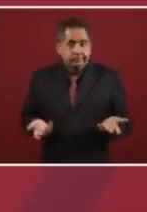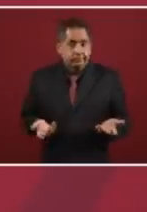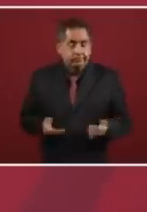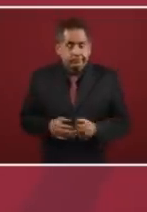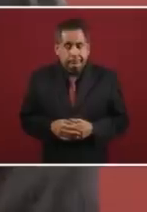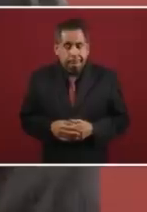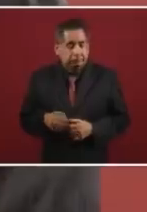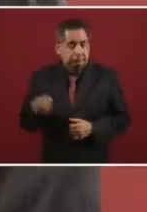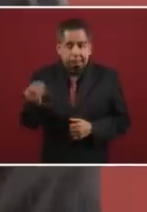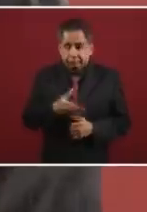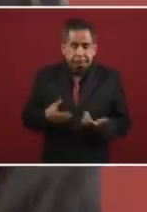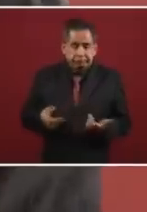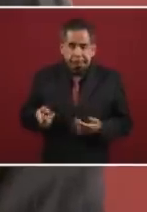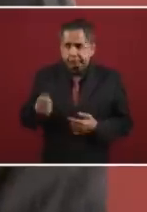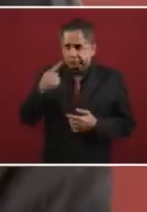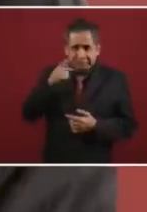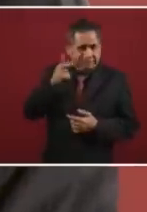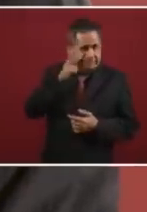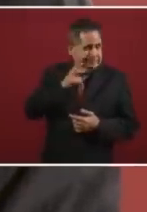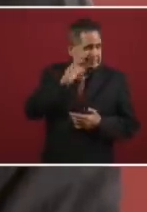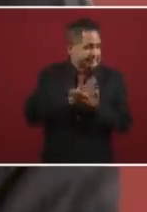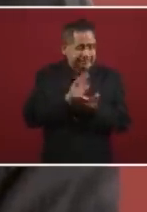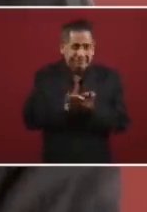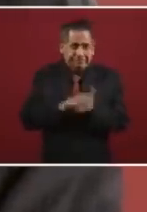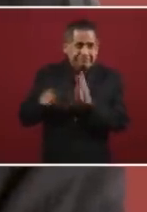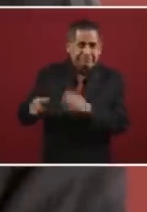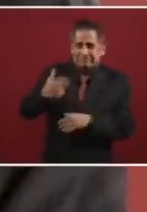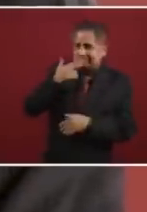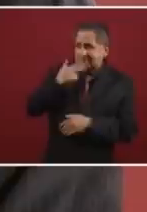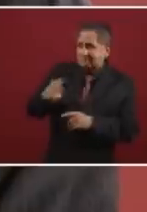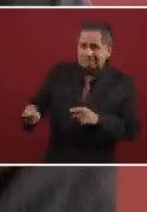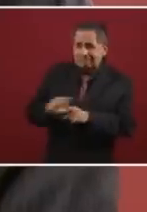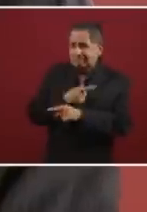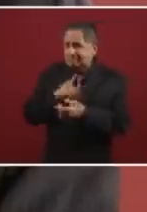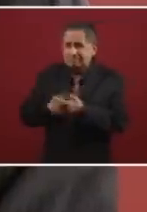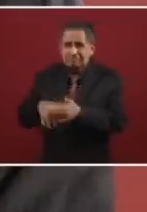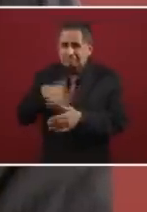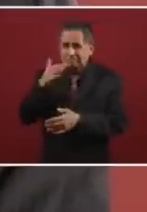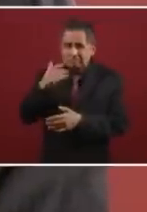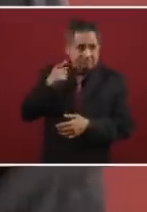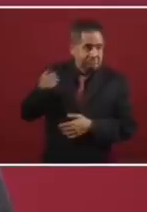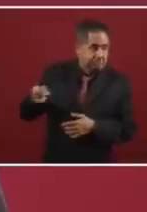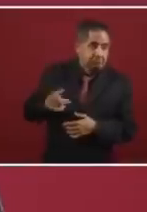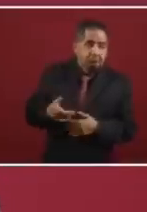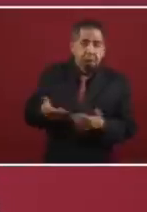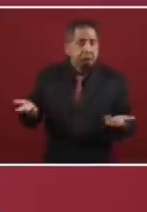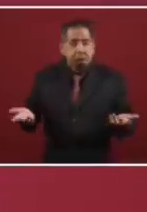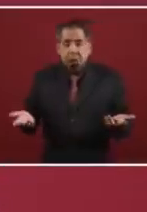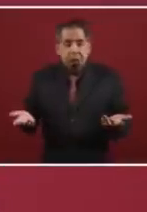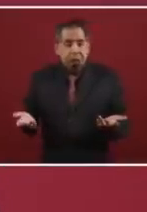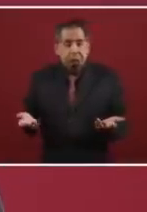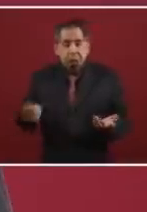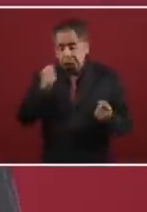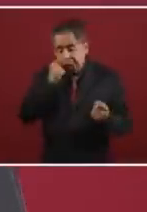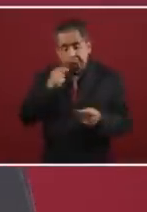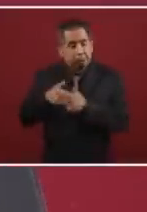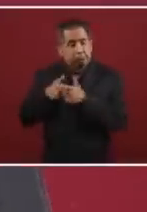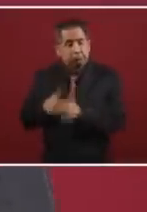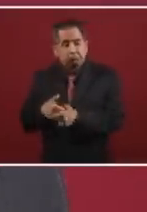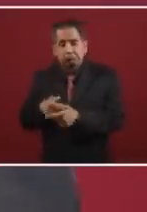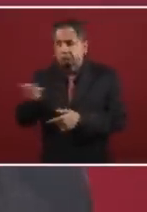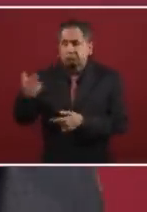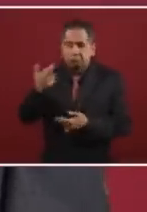aunque se demostrara de que era ineficiente y corrupto mediocre y